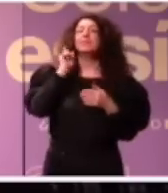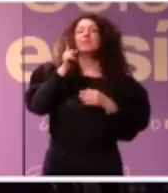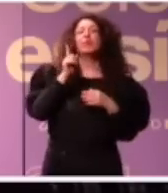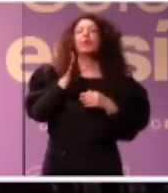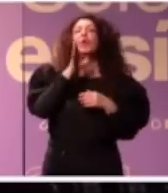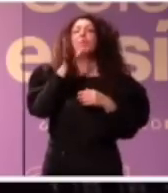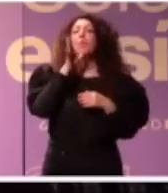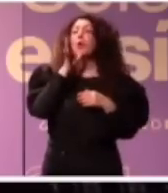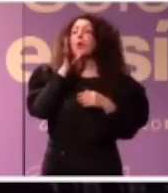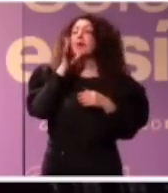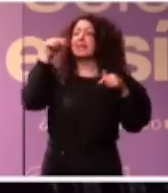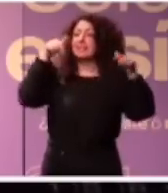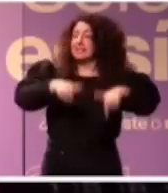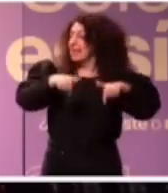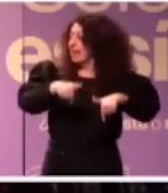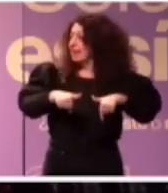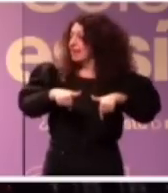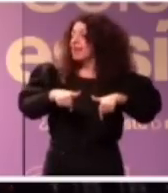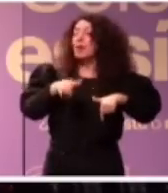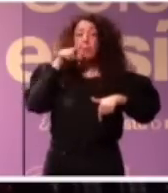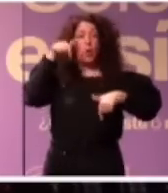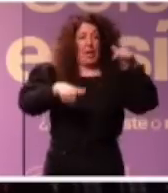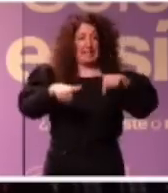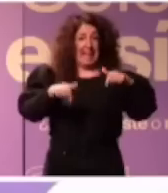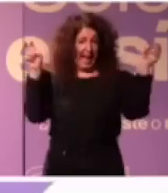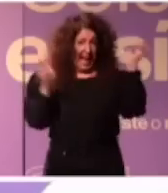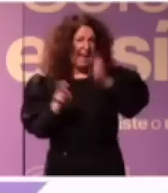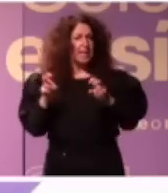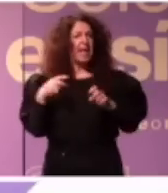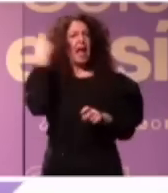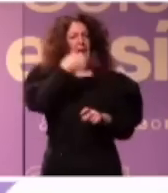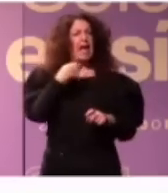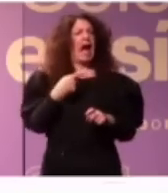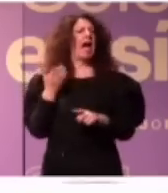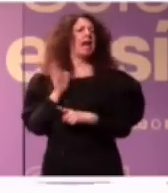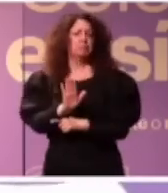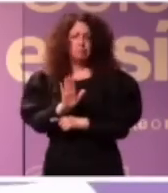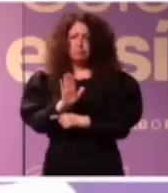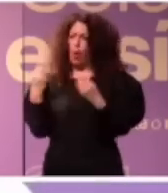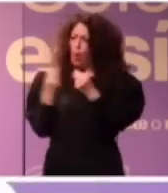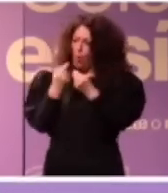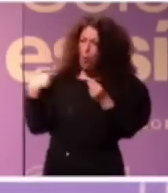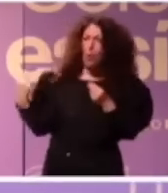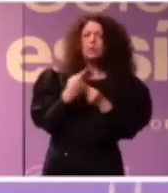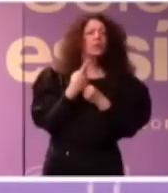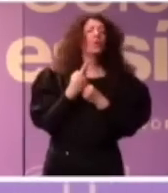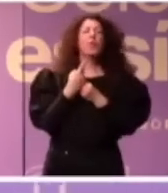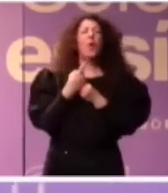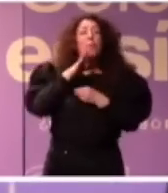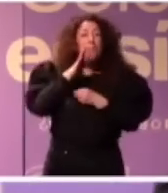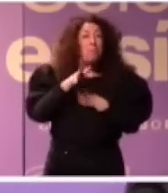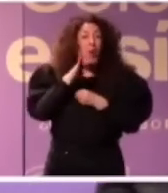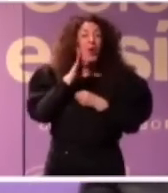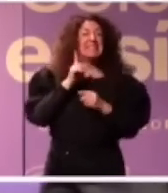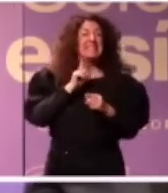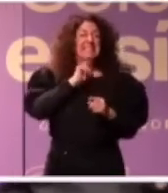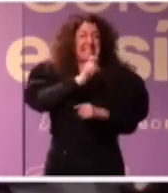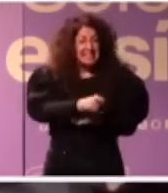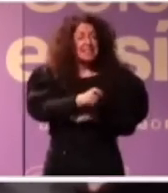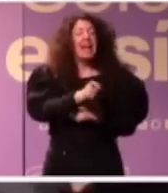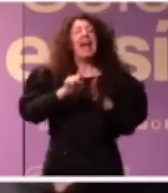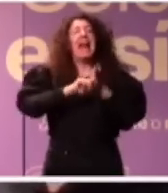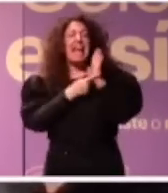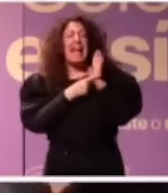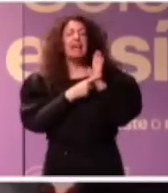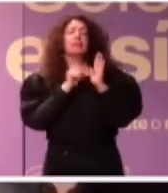hoy estén aquí, no solo porque hoy estén aquí dando la cara junto a todas nosotras, sino porque esta ofensiva contra la ley solo